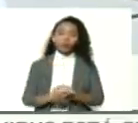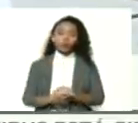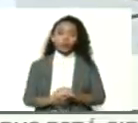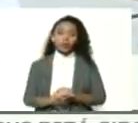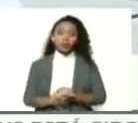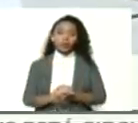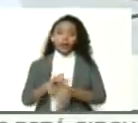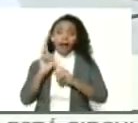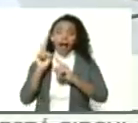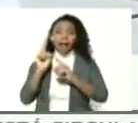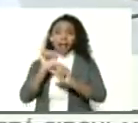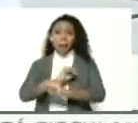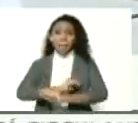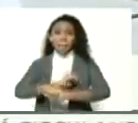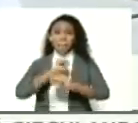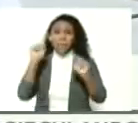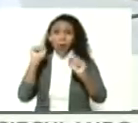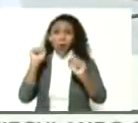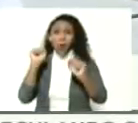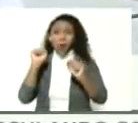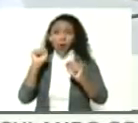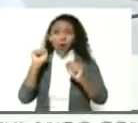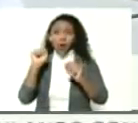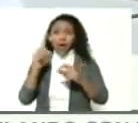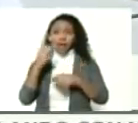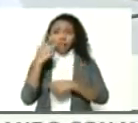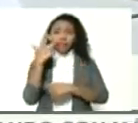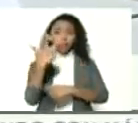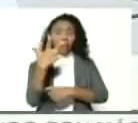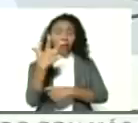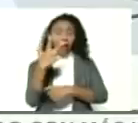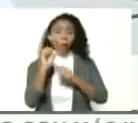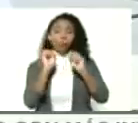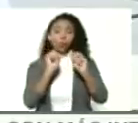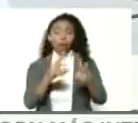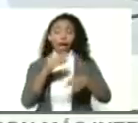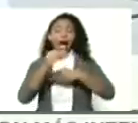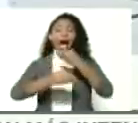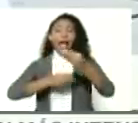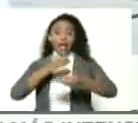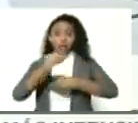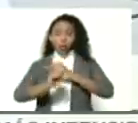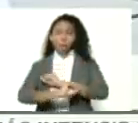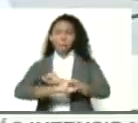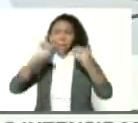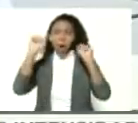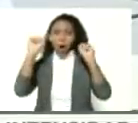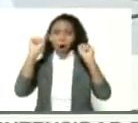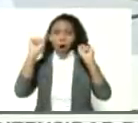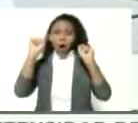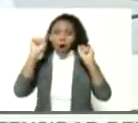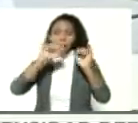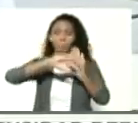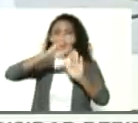llegó esta erupción, va en tres oportunidades, ya ha bajado, pero